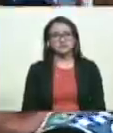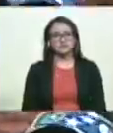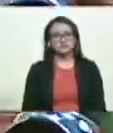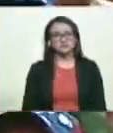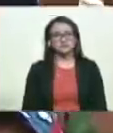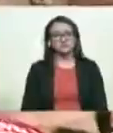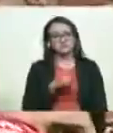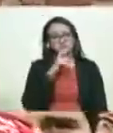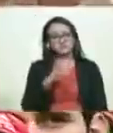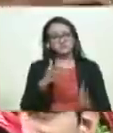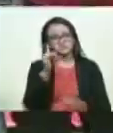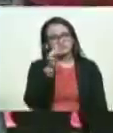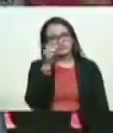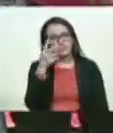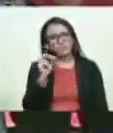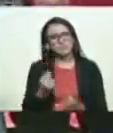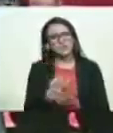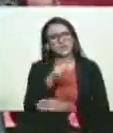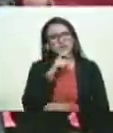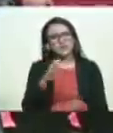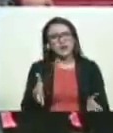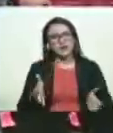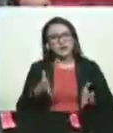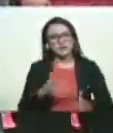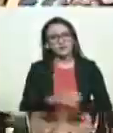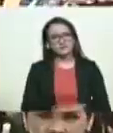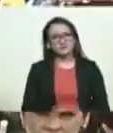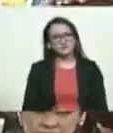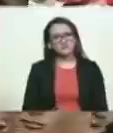quién gana el domingo 20 de mayo